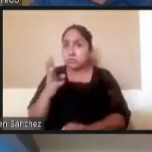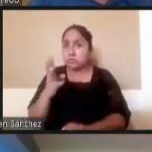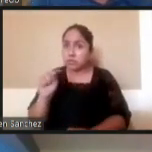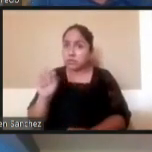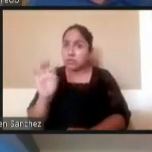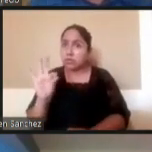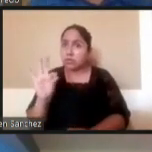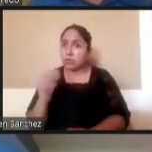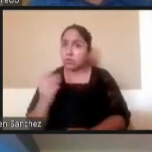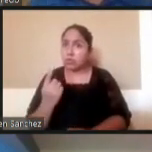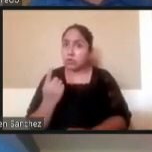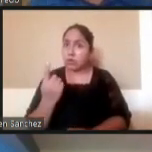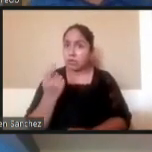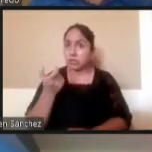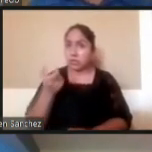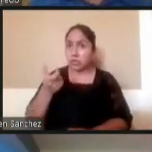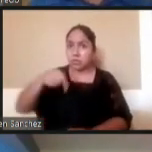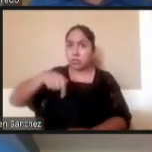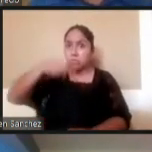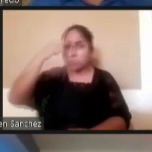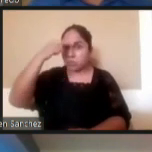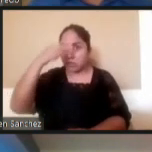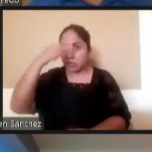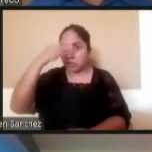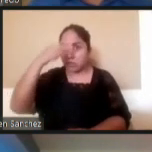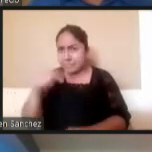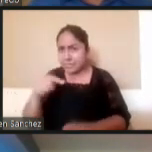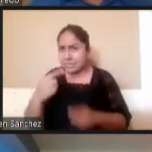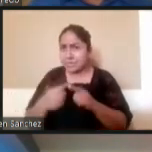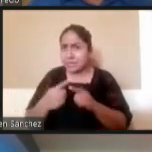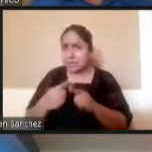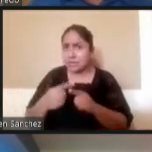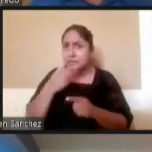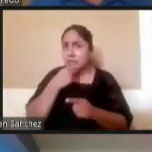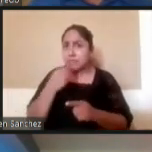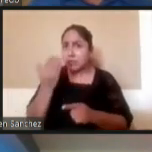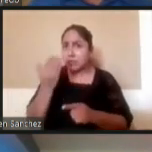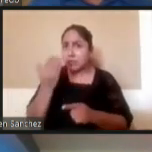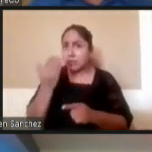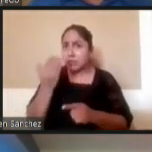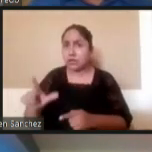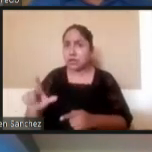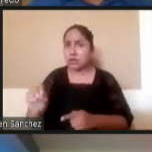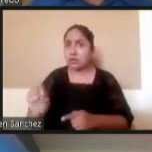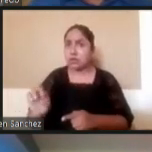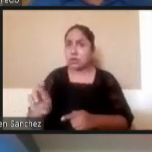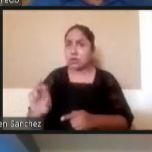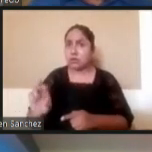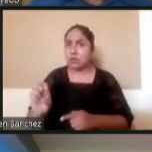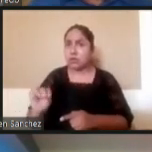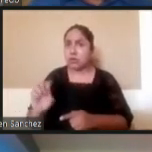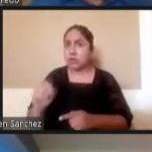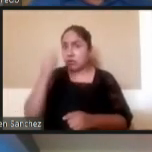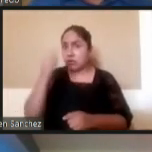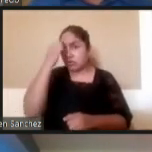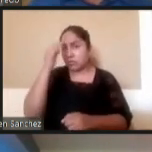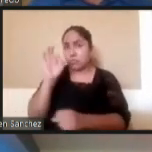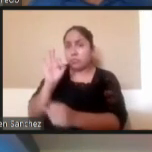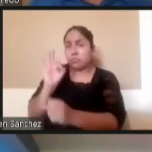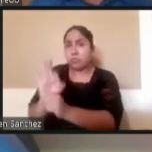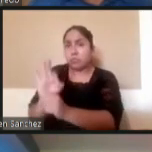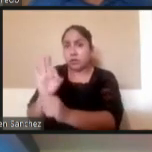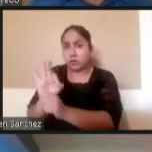15,979.41 pesos, moneda nacional, al ciudadano Lorenzo González Rojas, a fin de resguardar los derechos y la seguridad social que le